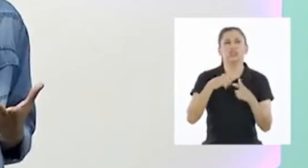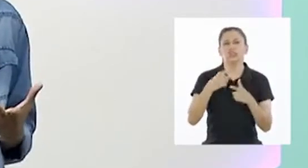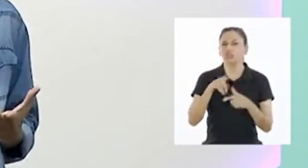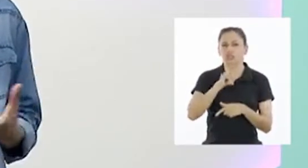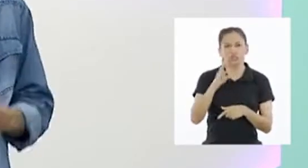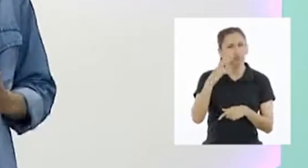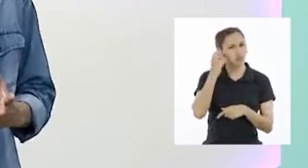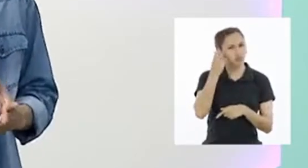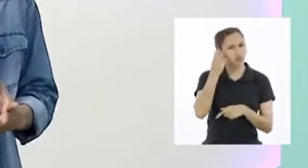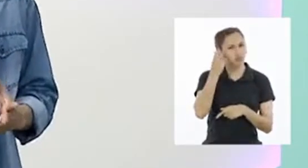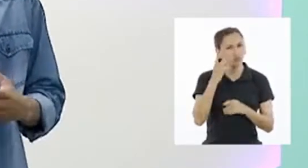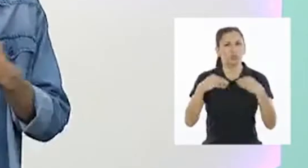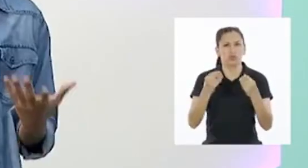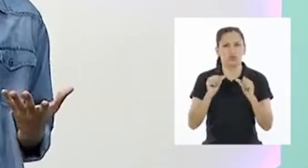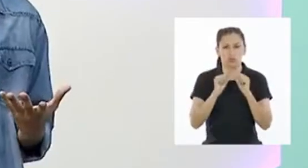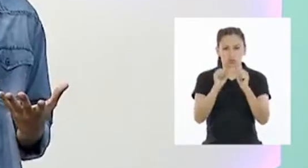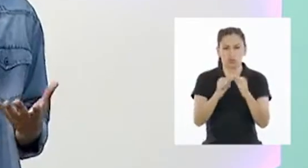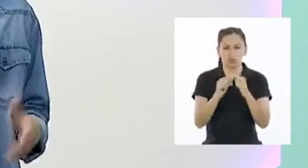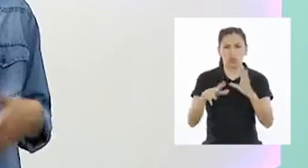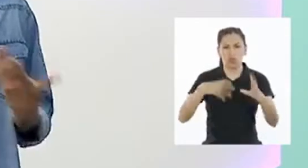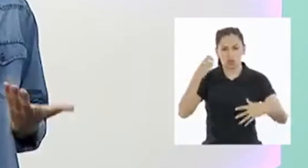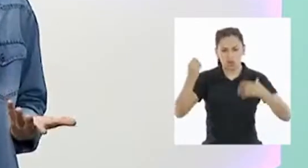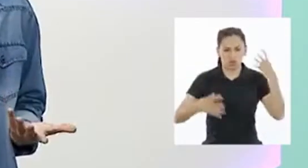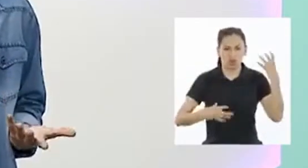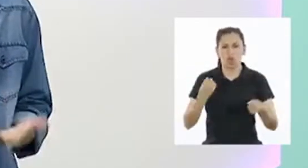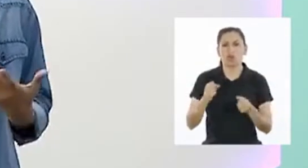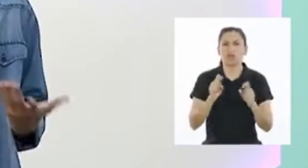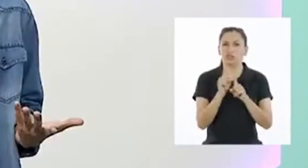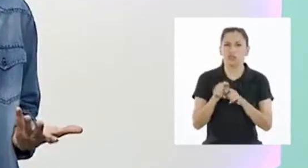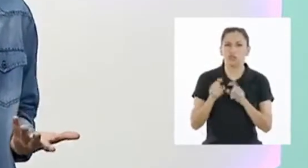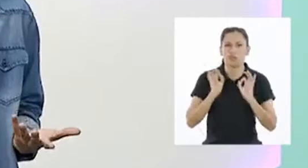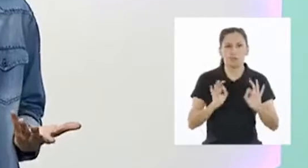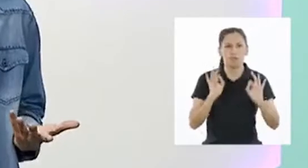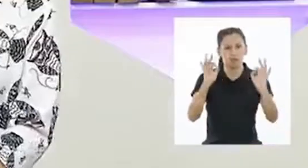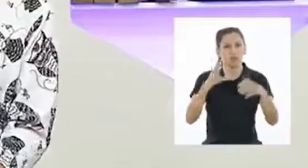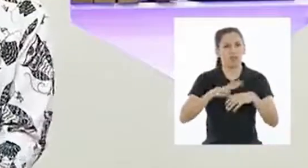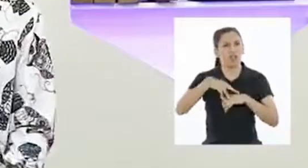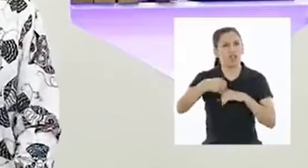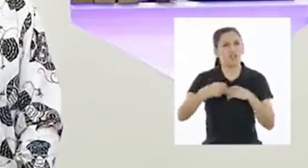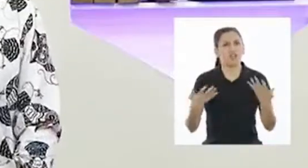no entiendo por qué aún hay tantos delitos y tan alta percepción de inseguridad.